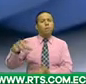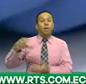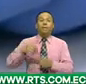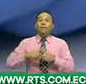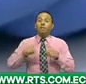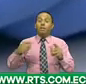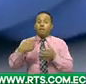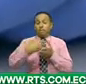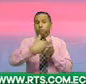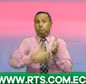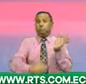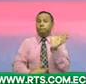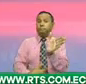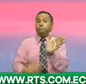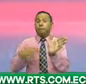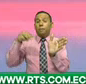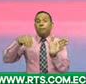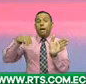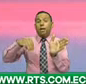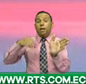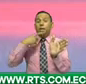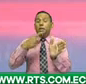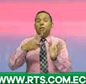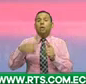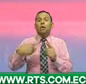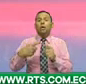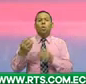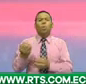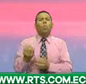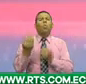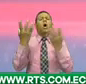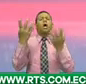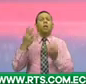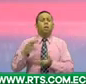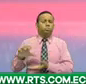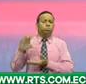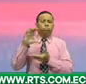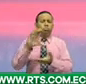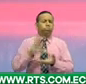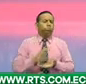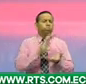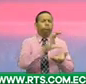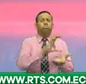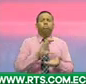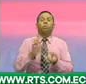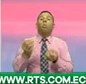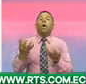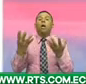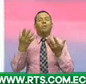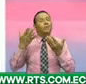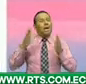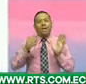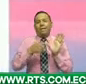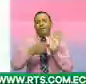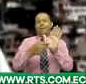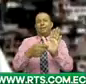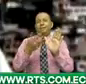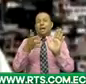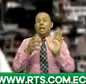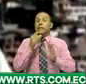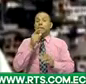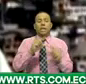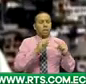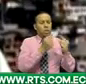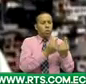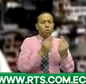difundido este martes no se especificó la cantidad de dosis que serán entregadas en las próximas horas, pero sí se indicó a quiénes.